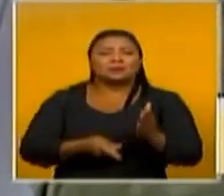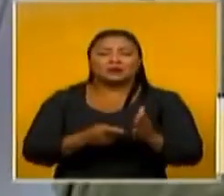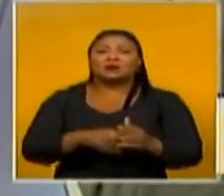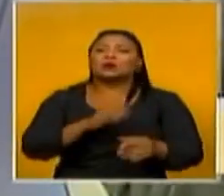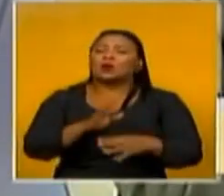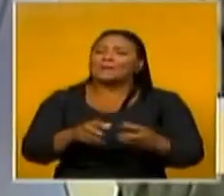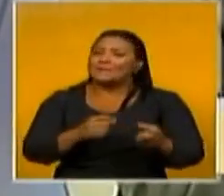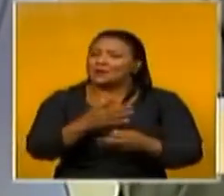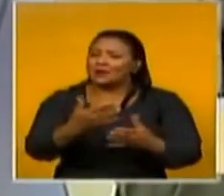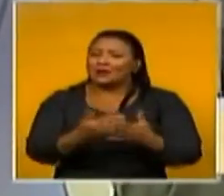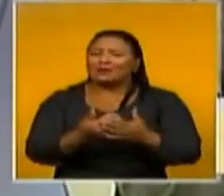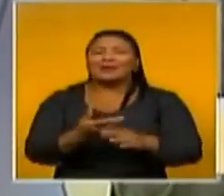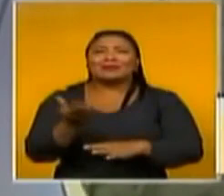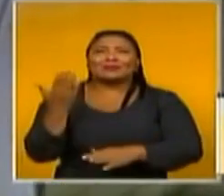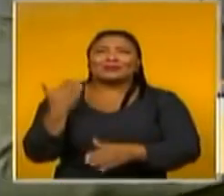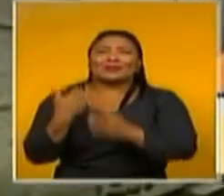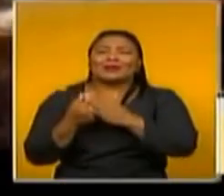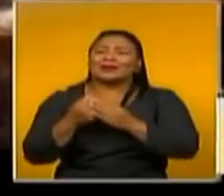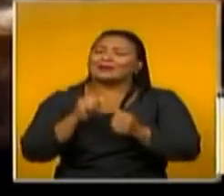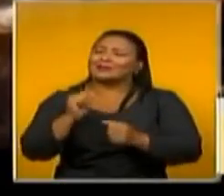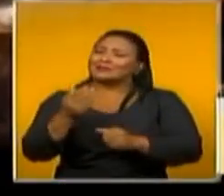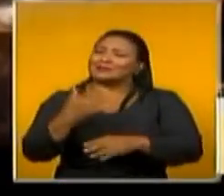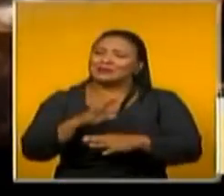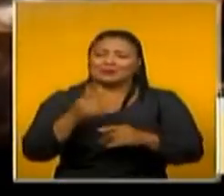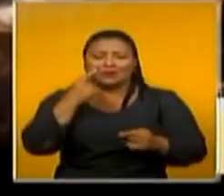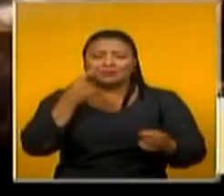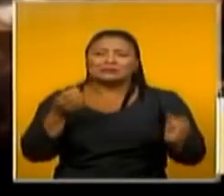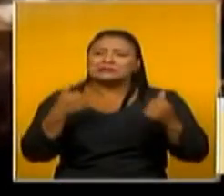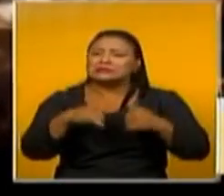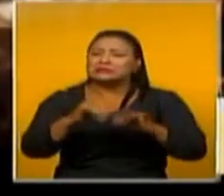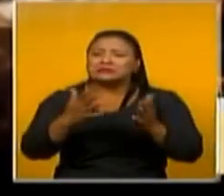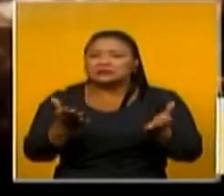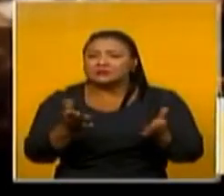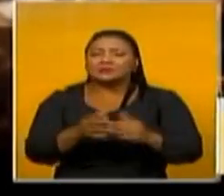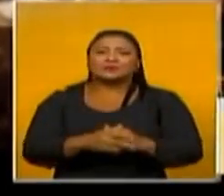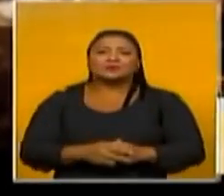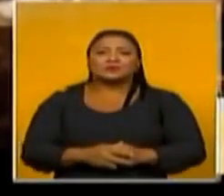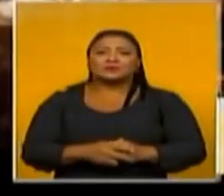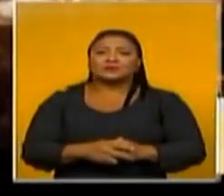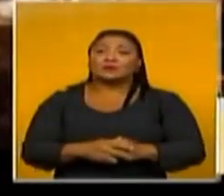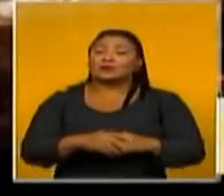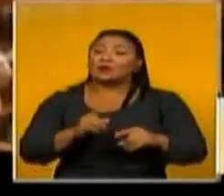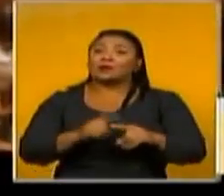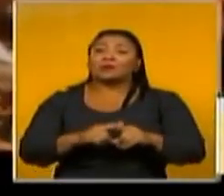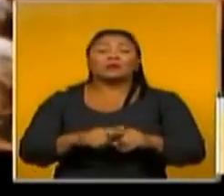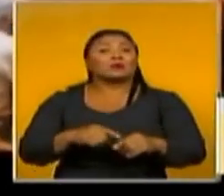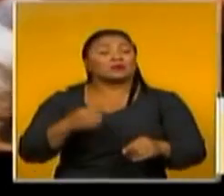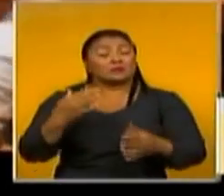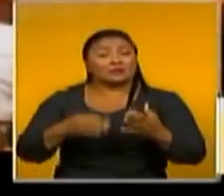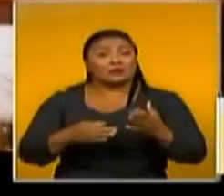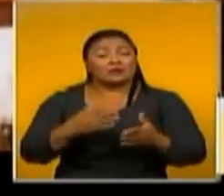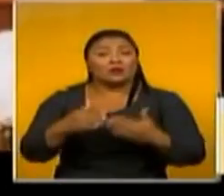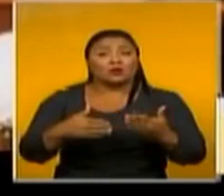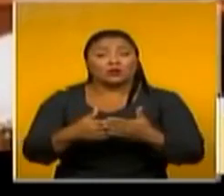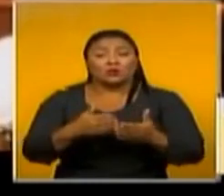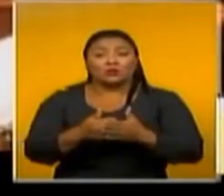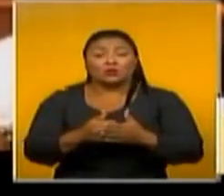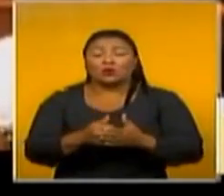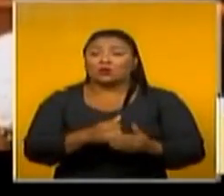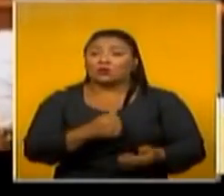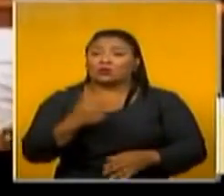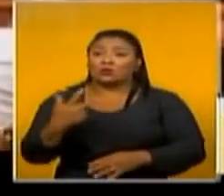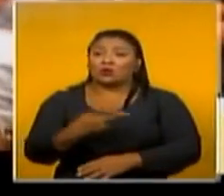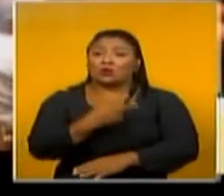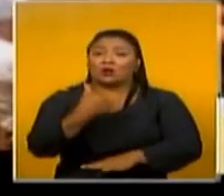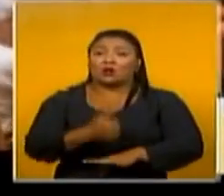tipo de problemas que ya se veían, insisto, desde el año pasado. Sea cual fuese el fondo de todo lo ocurrido, lo cierto es que los entredichos entre las dos